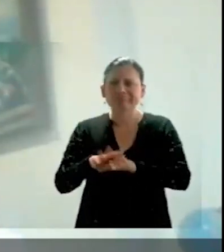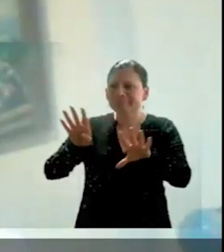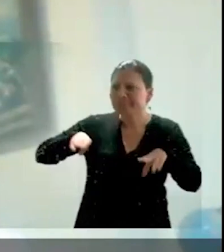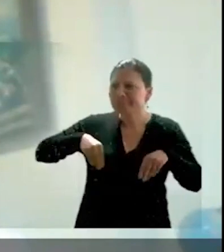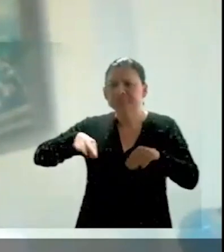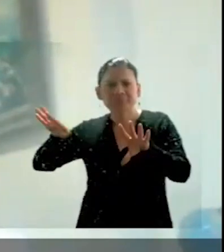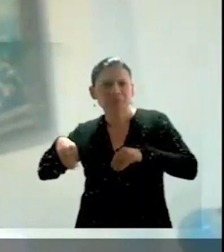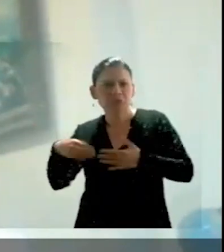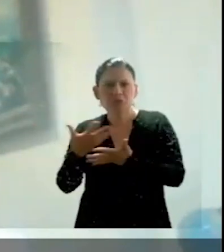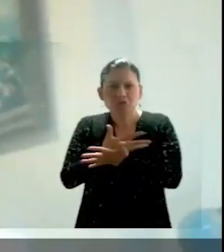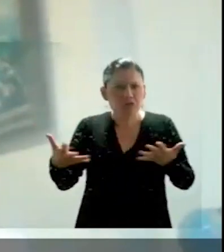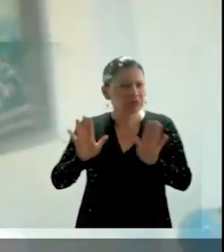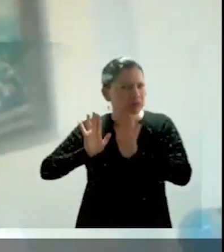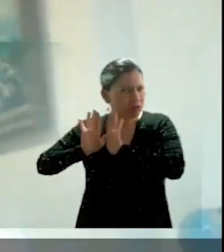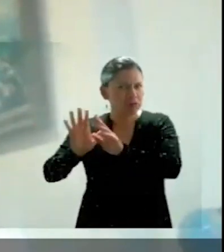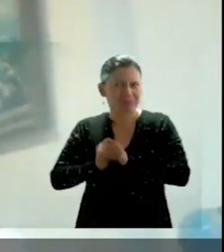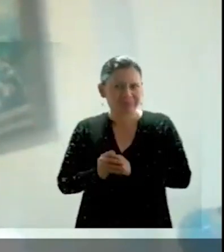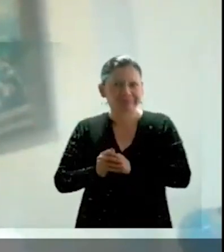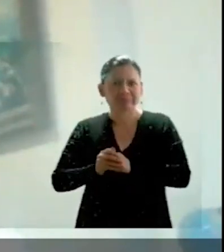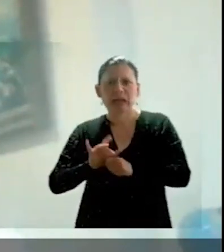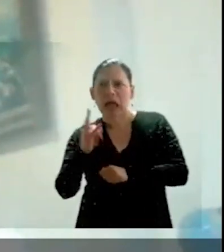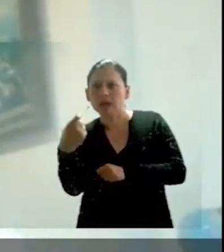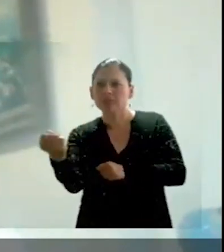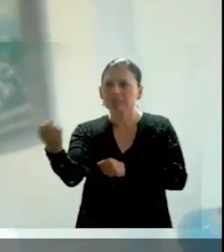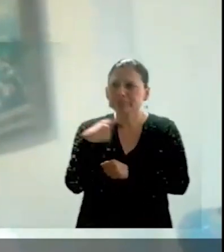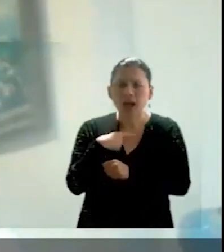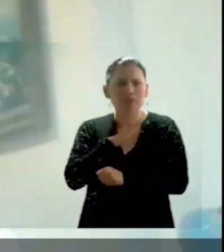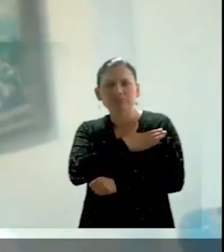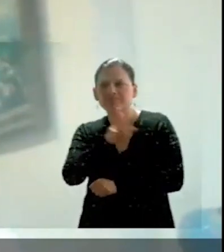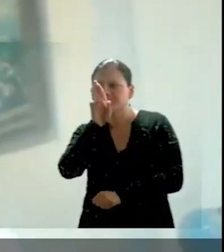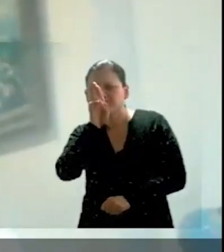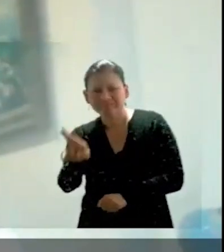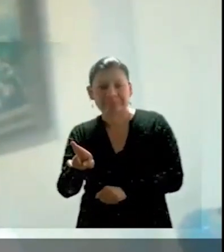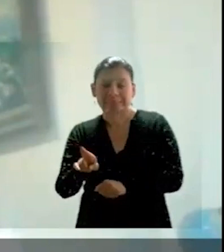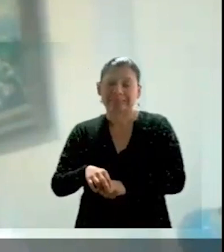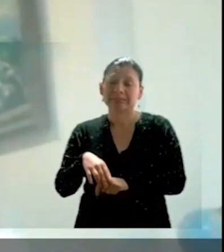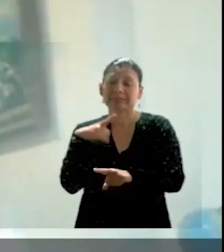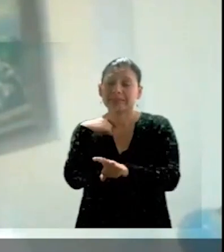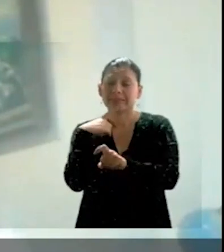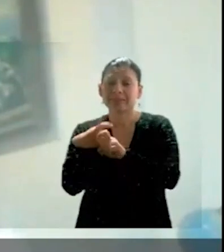manera de atacar y de resolver grandes problemas